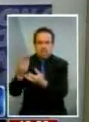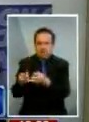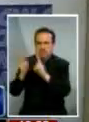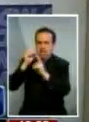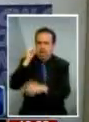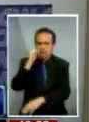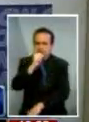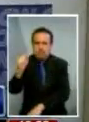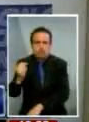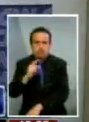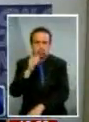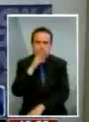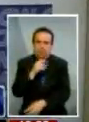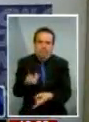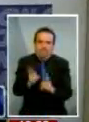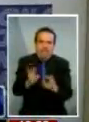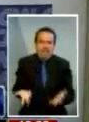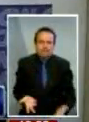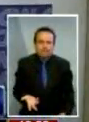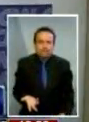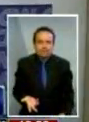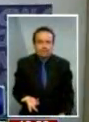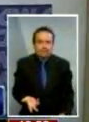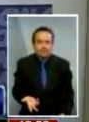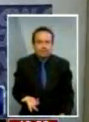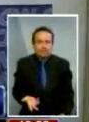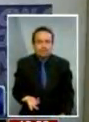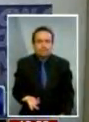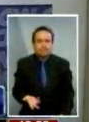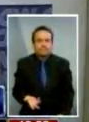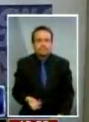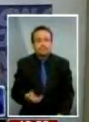asesinar personas. Por lo tanto, nosotros no.